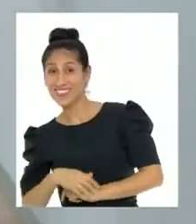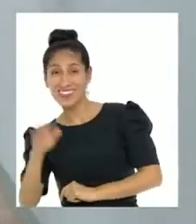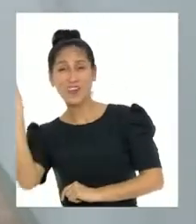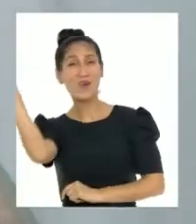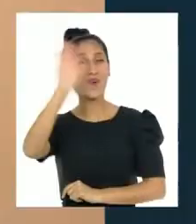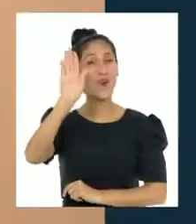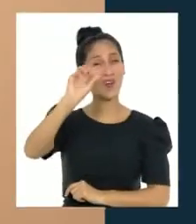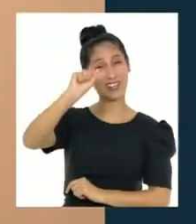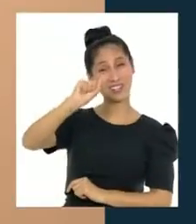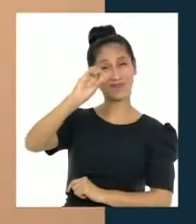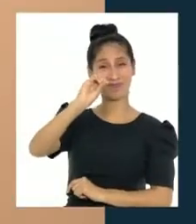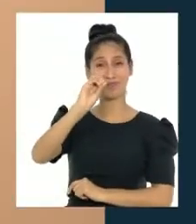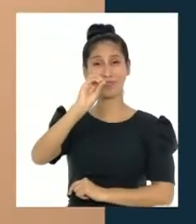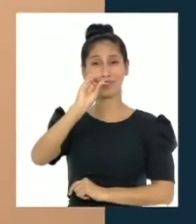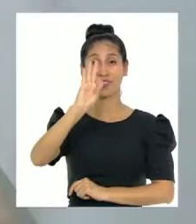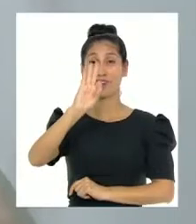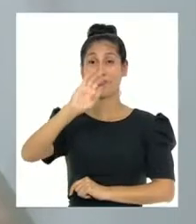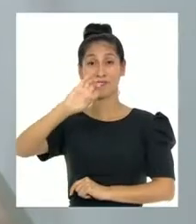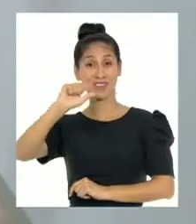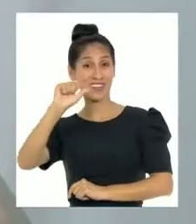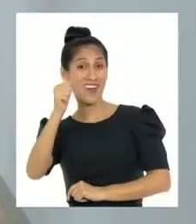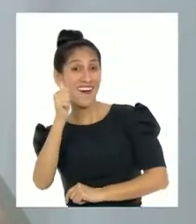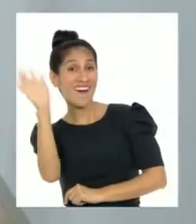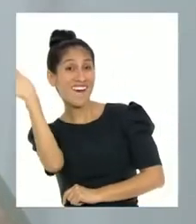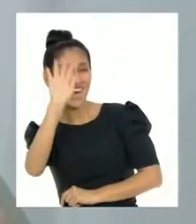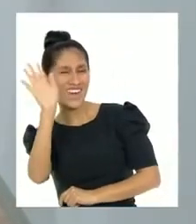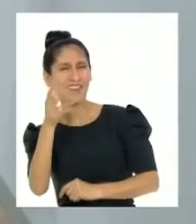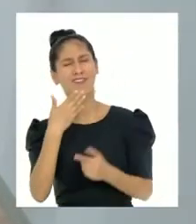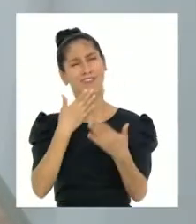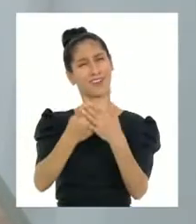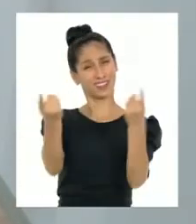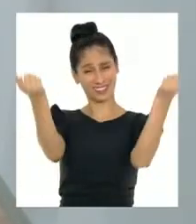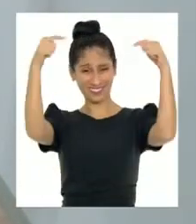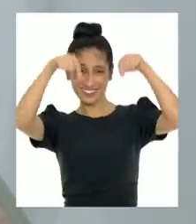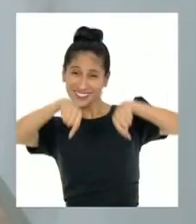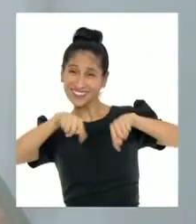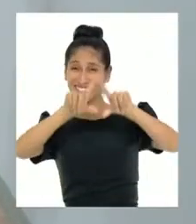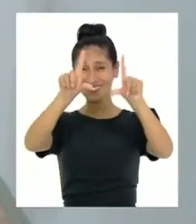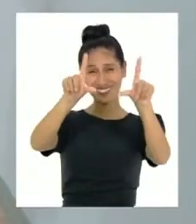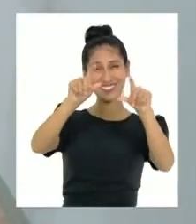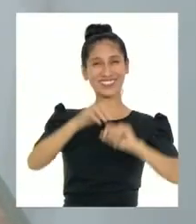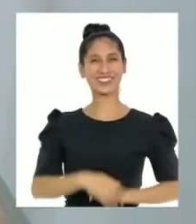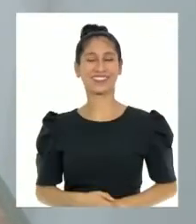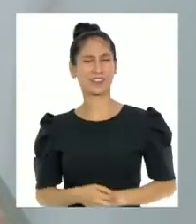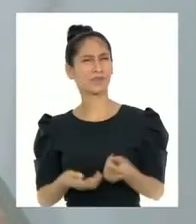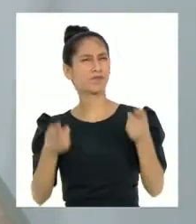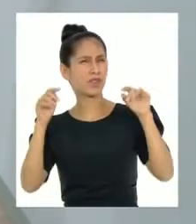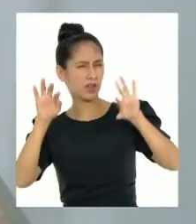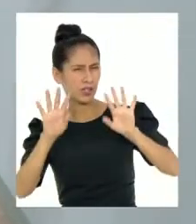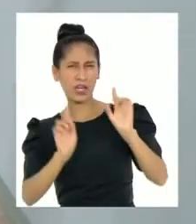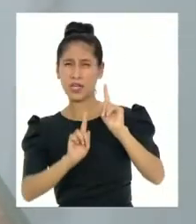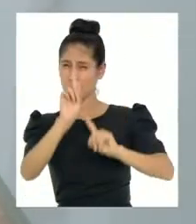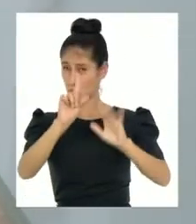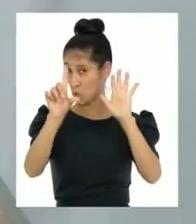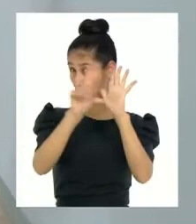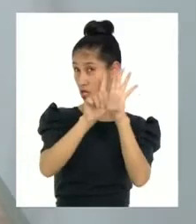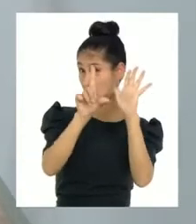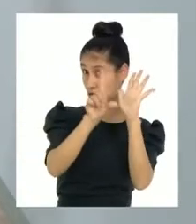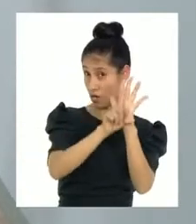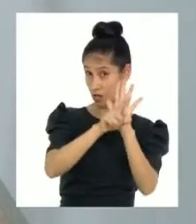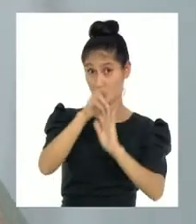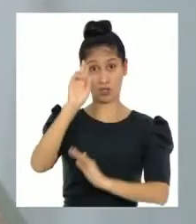Hola, Sofía. Hola. Gracias por acompañarnos hoy. Aunque hay leyes que prohíben